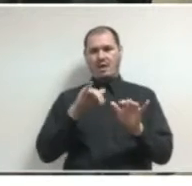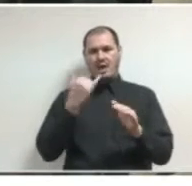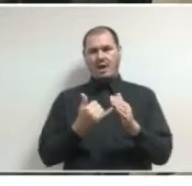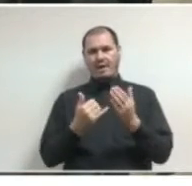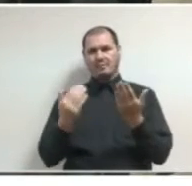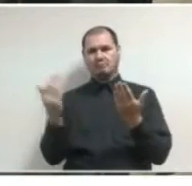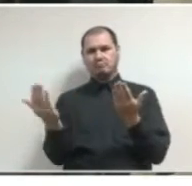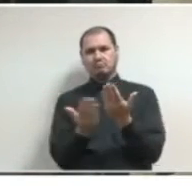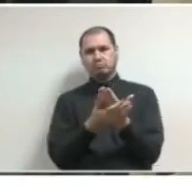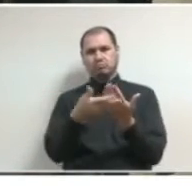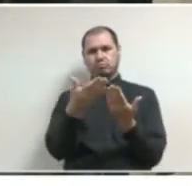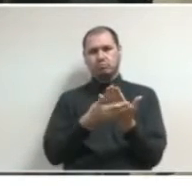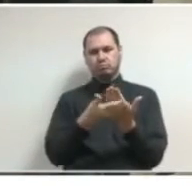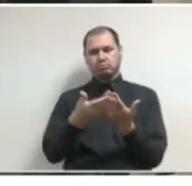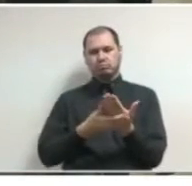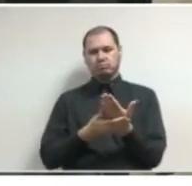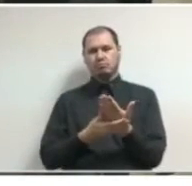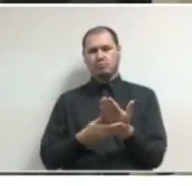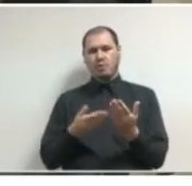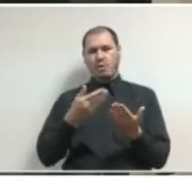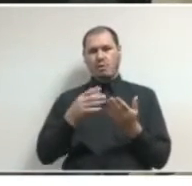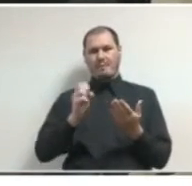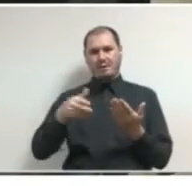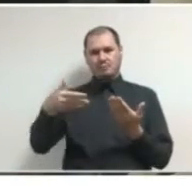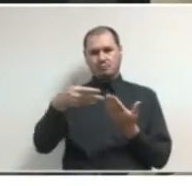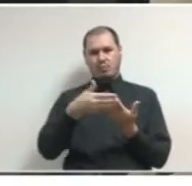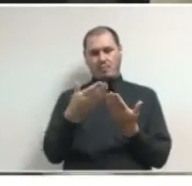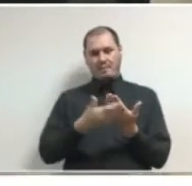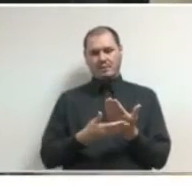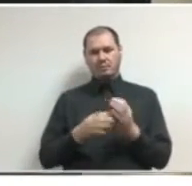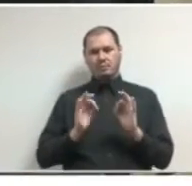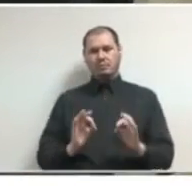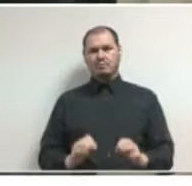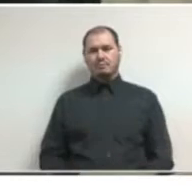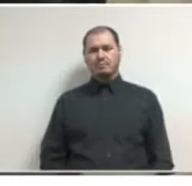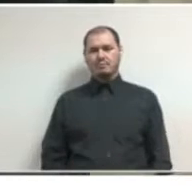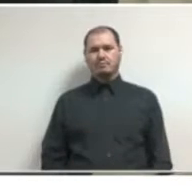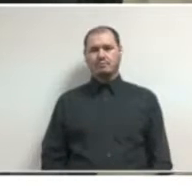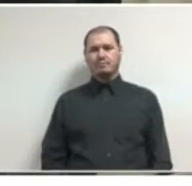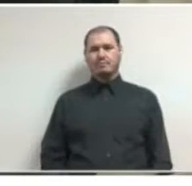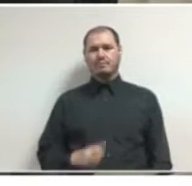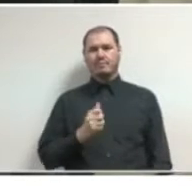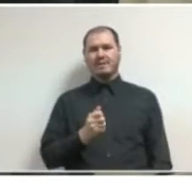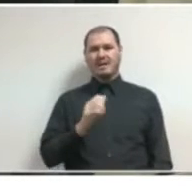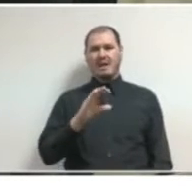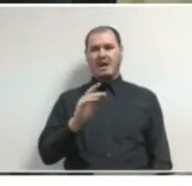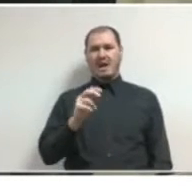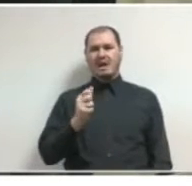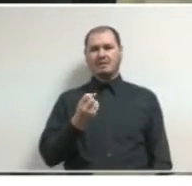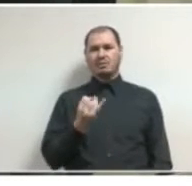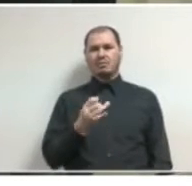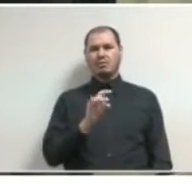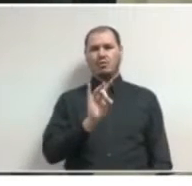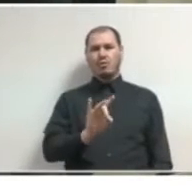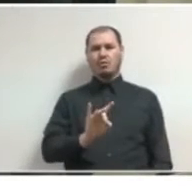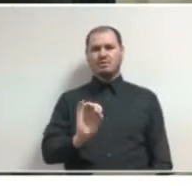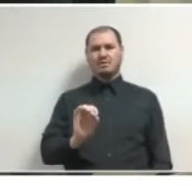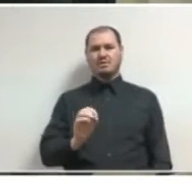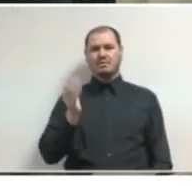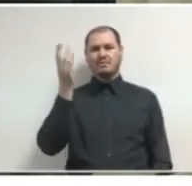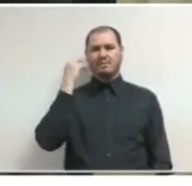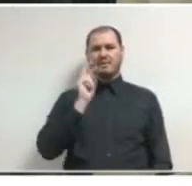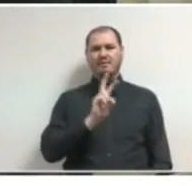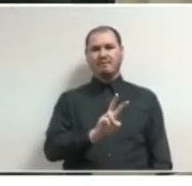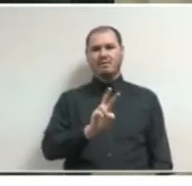los documentos. Documento o llevo el acá que el ministro Cuera Magma Bepe, acta número 80, 24 de diciembre,